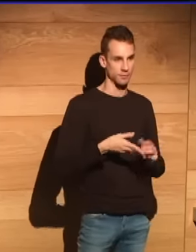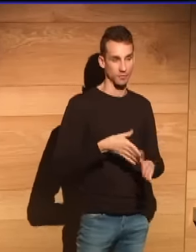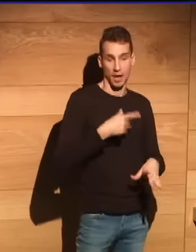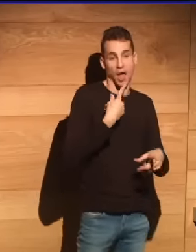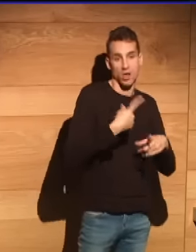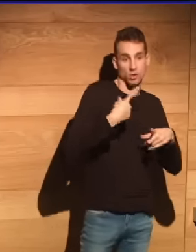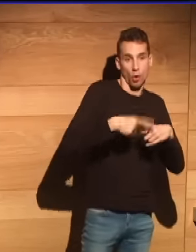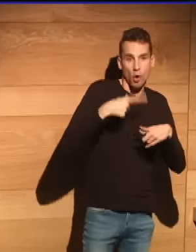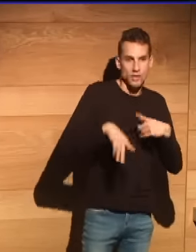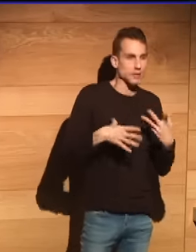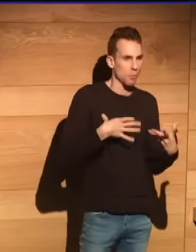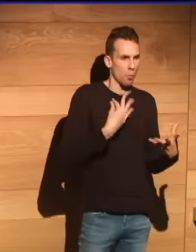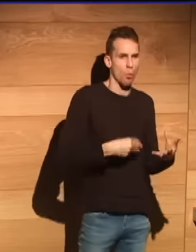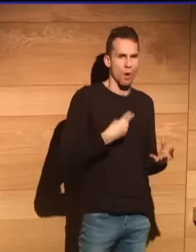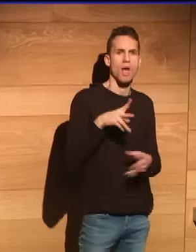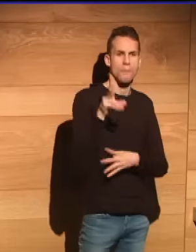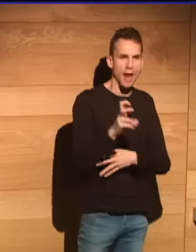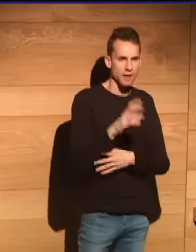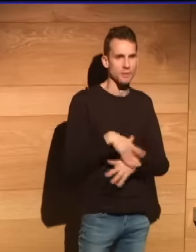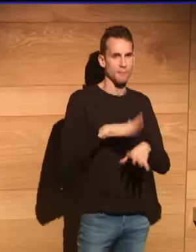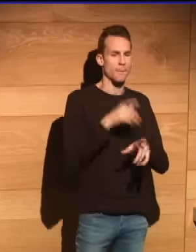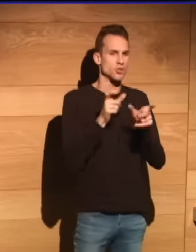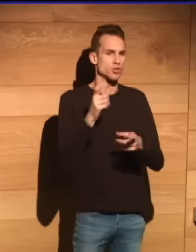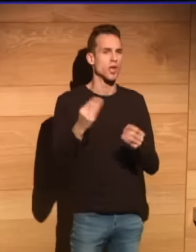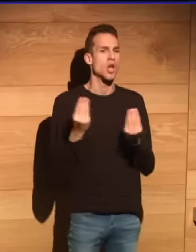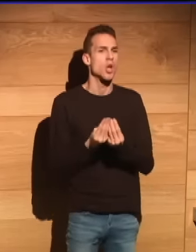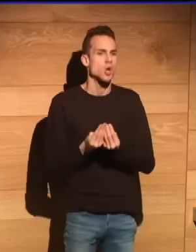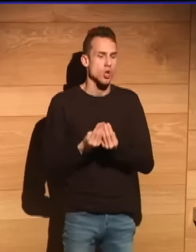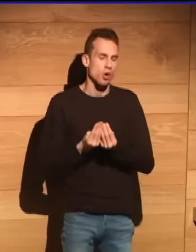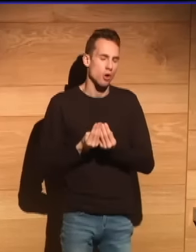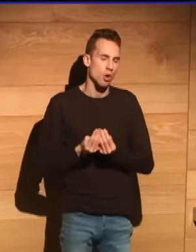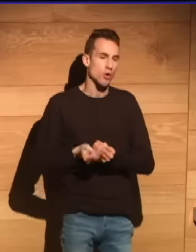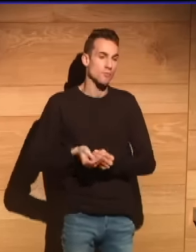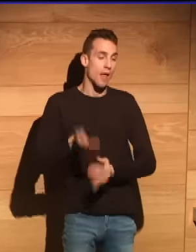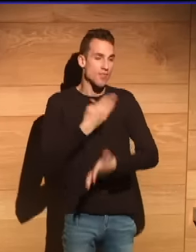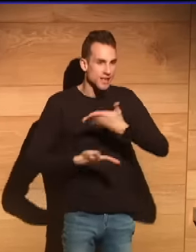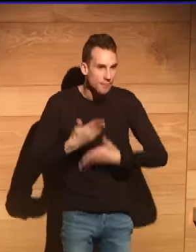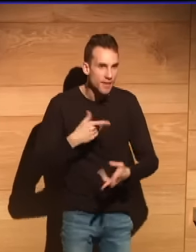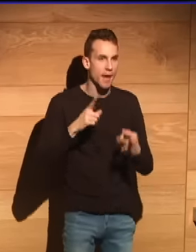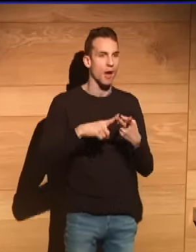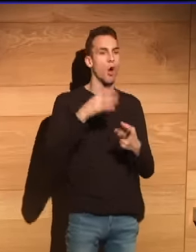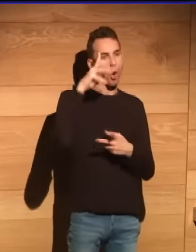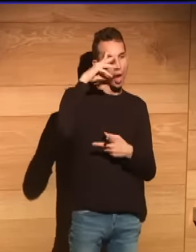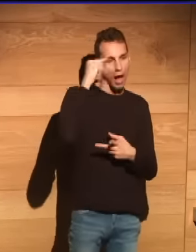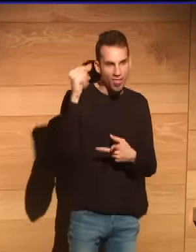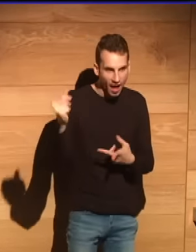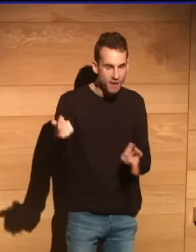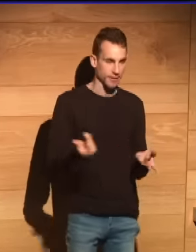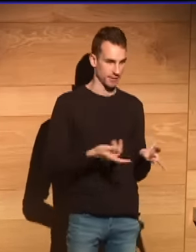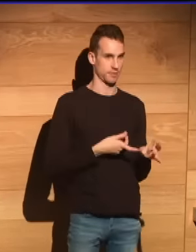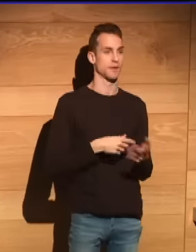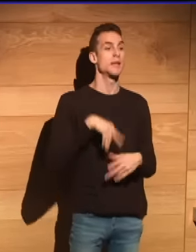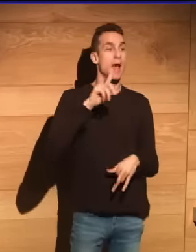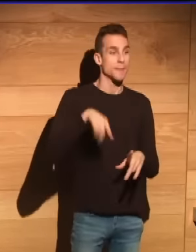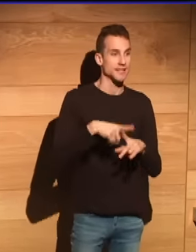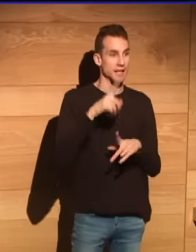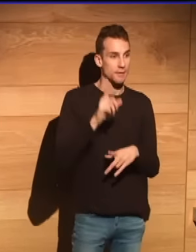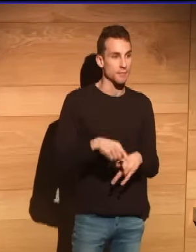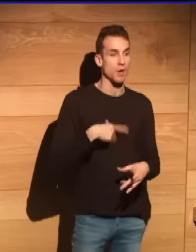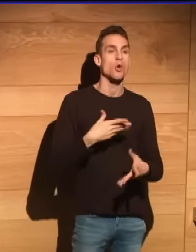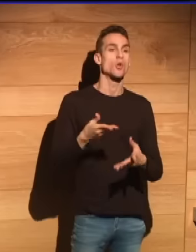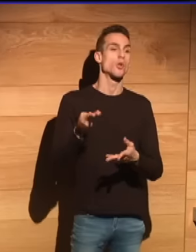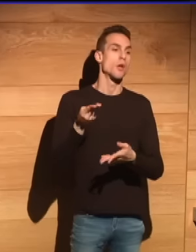de discapacidad para resolver enfermedades como el Alzheimer, también lo están utilizando las empresas comerciales para poder leer tus pensamientos